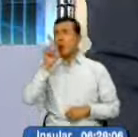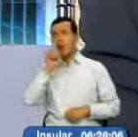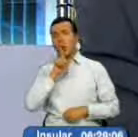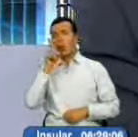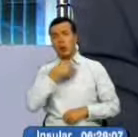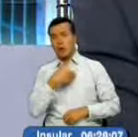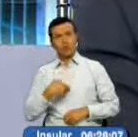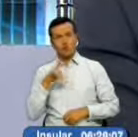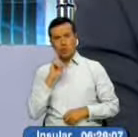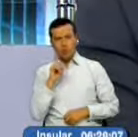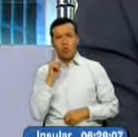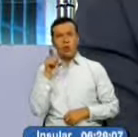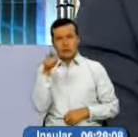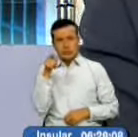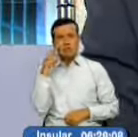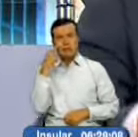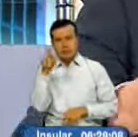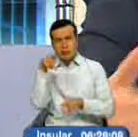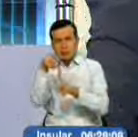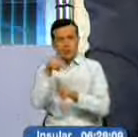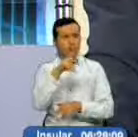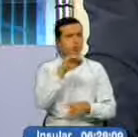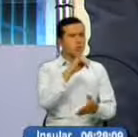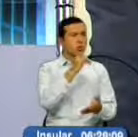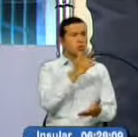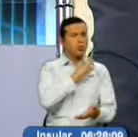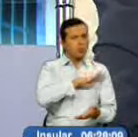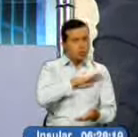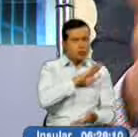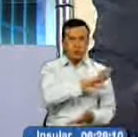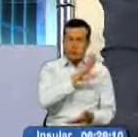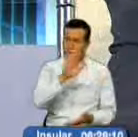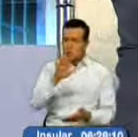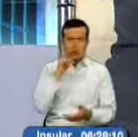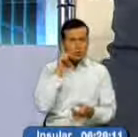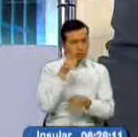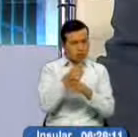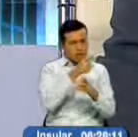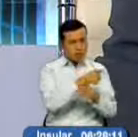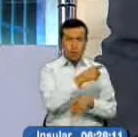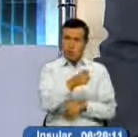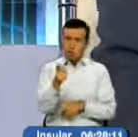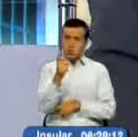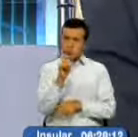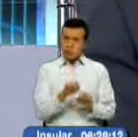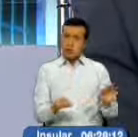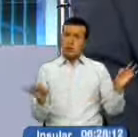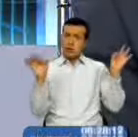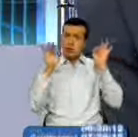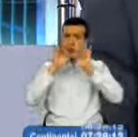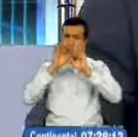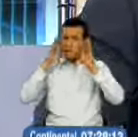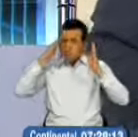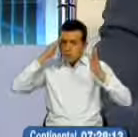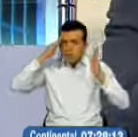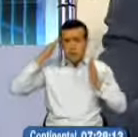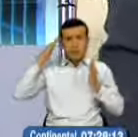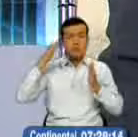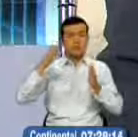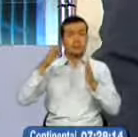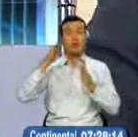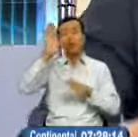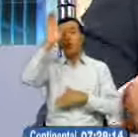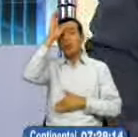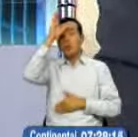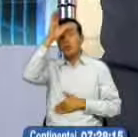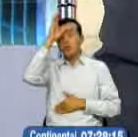de su población, que no tiene que ver tan solo con obra pública, sino que tienen que ya insertarse de una vez por todas en los